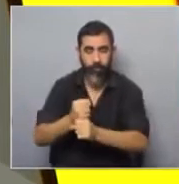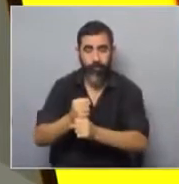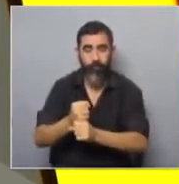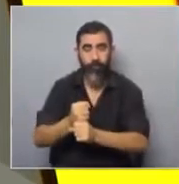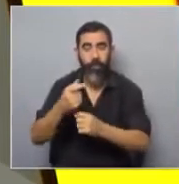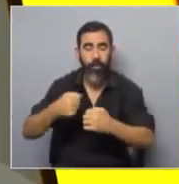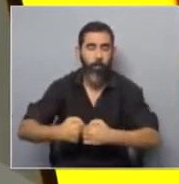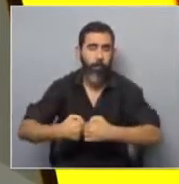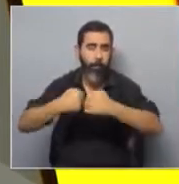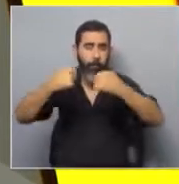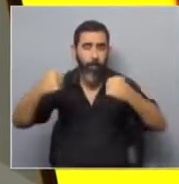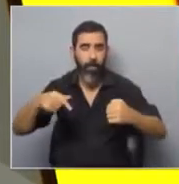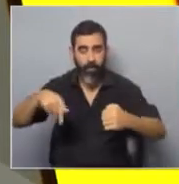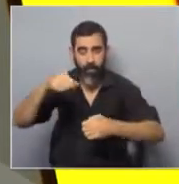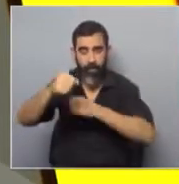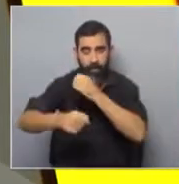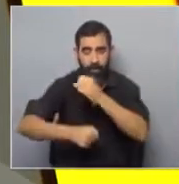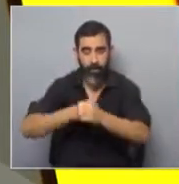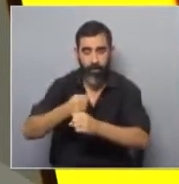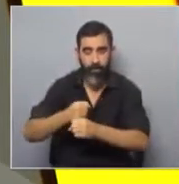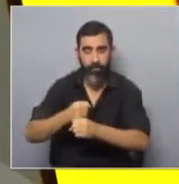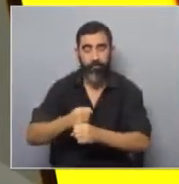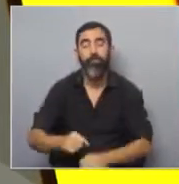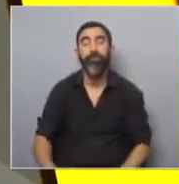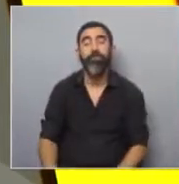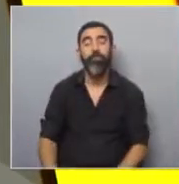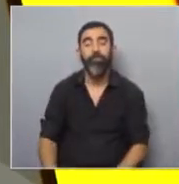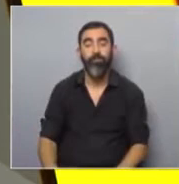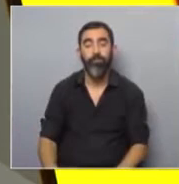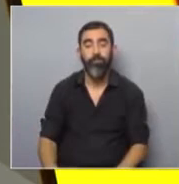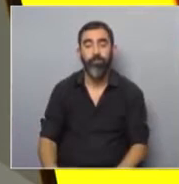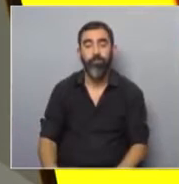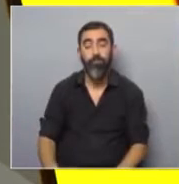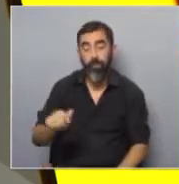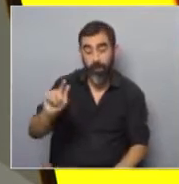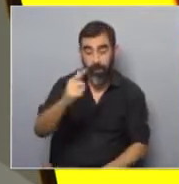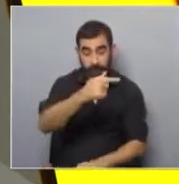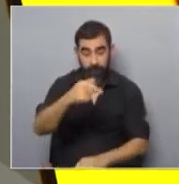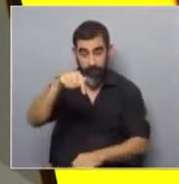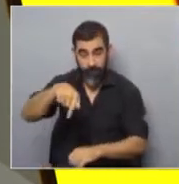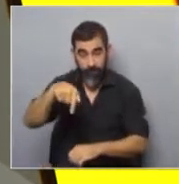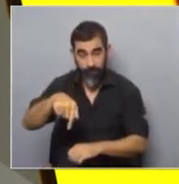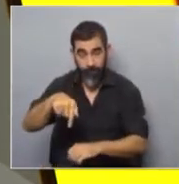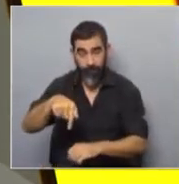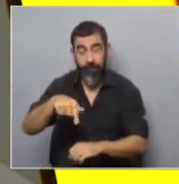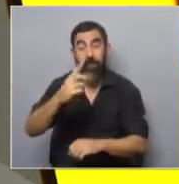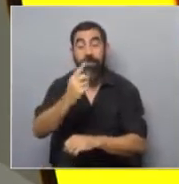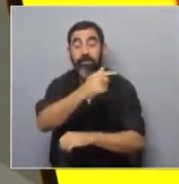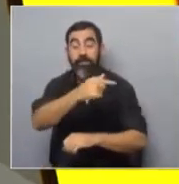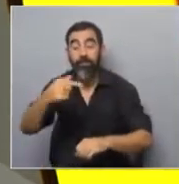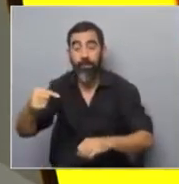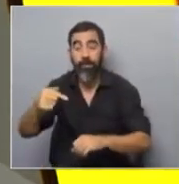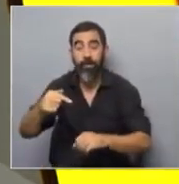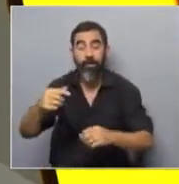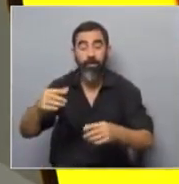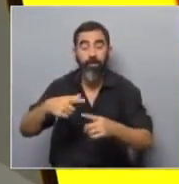va a extender durante lo que queda de este 2022. Pero para esta semana tan peculiar, insisto, la semana donde